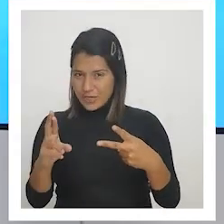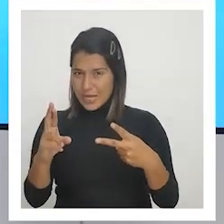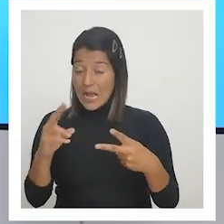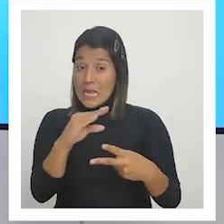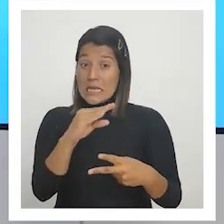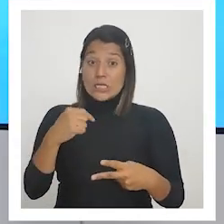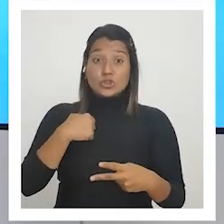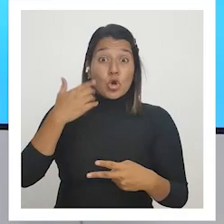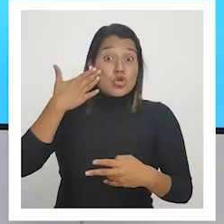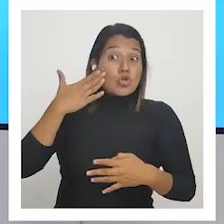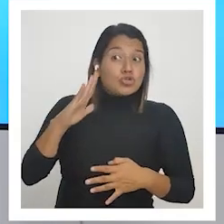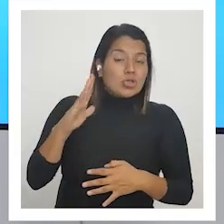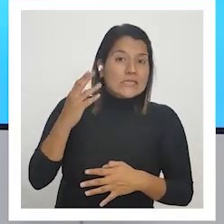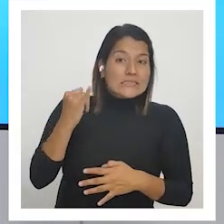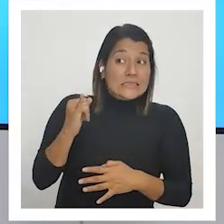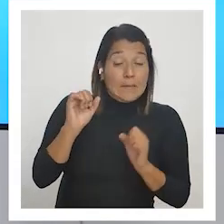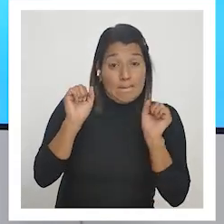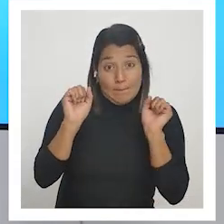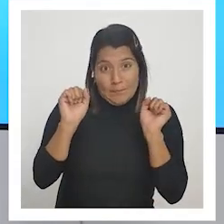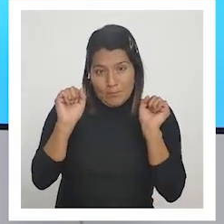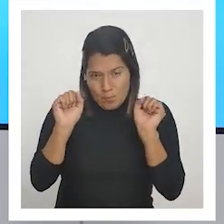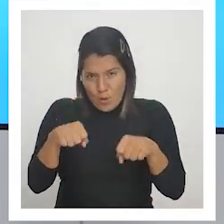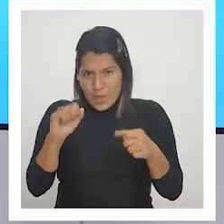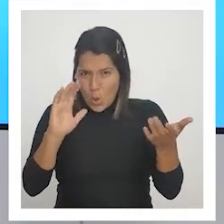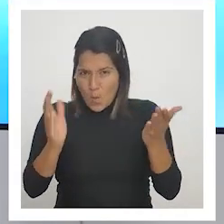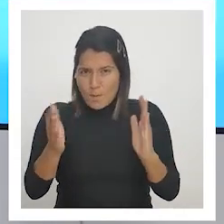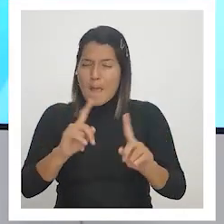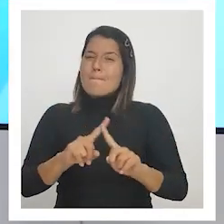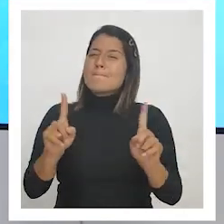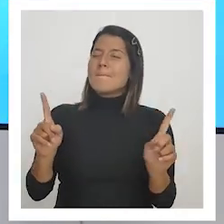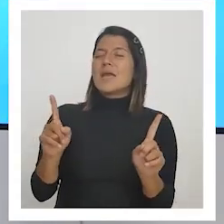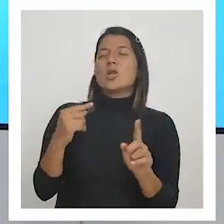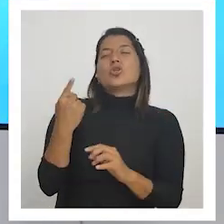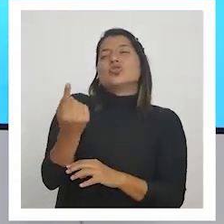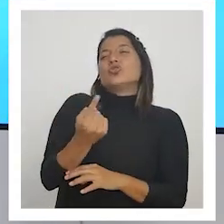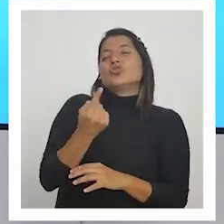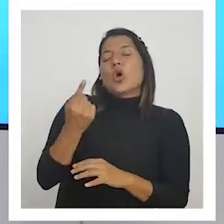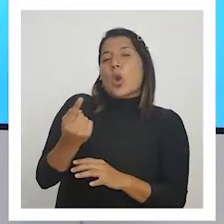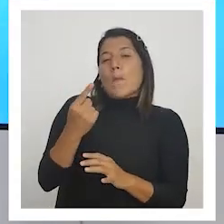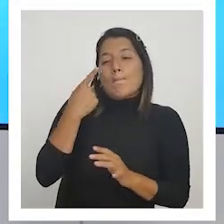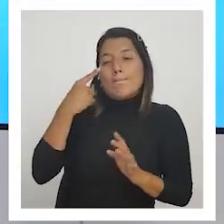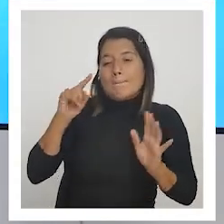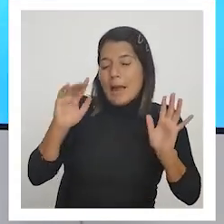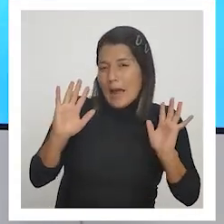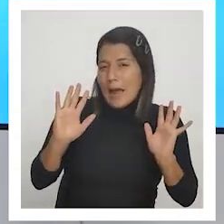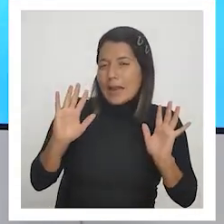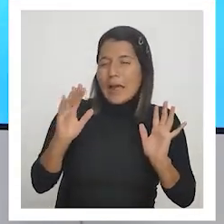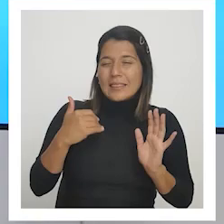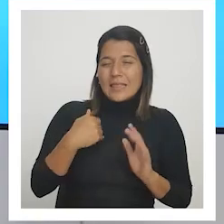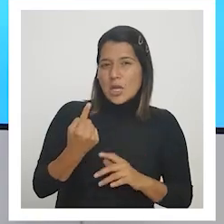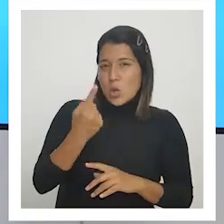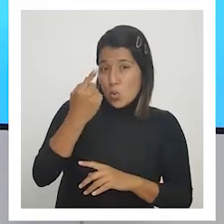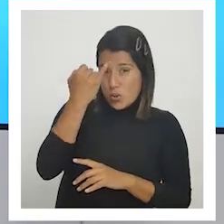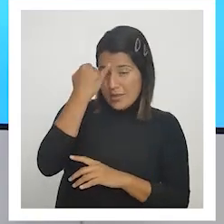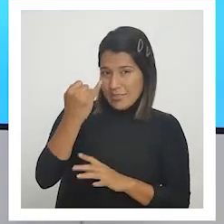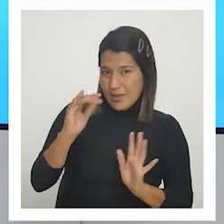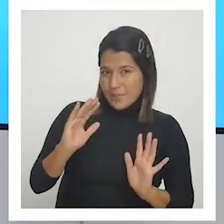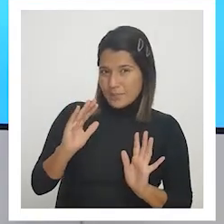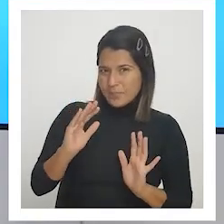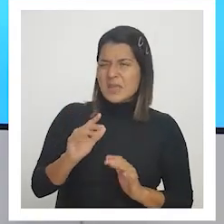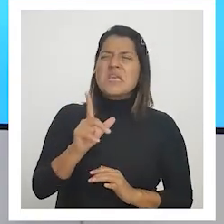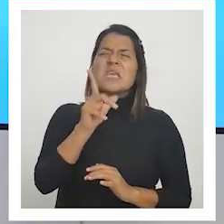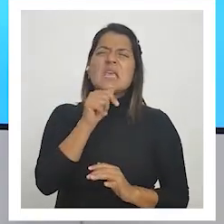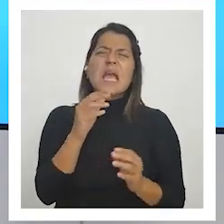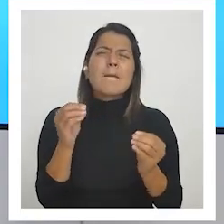ahí comparación, pero nada más como para tener una idea. ¿Quién va más adelante?